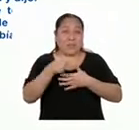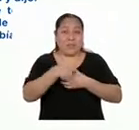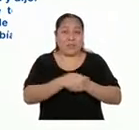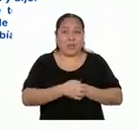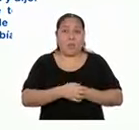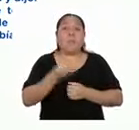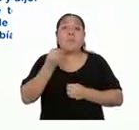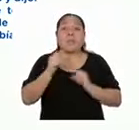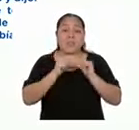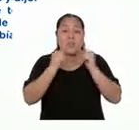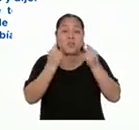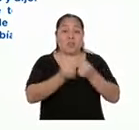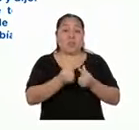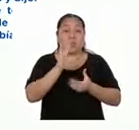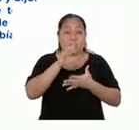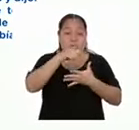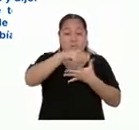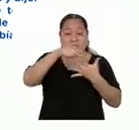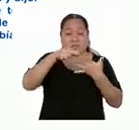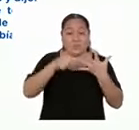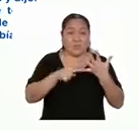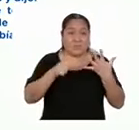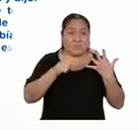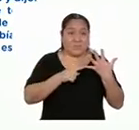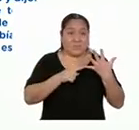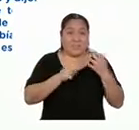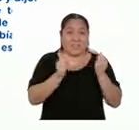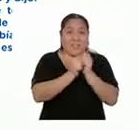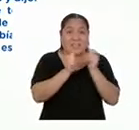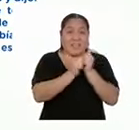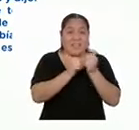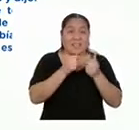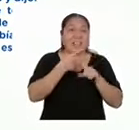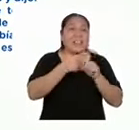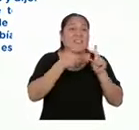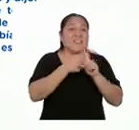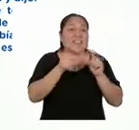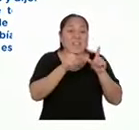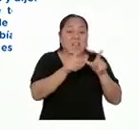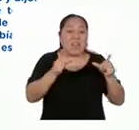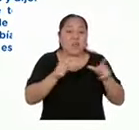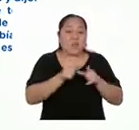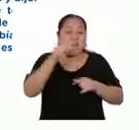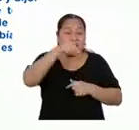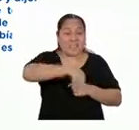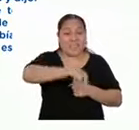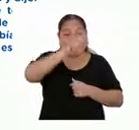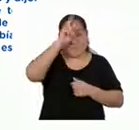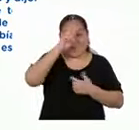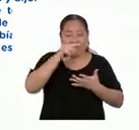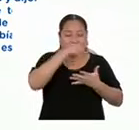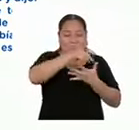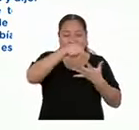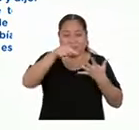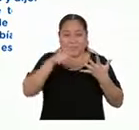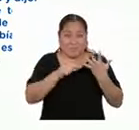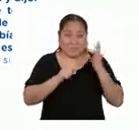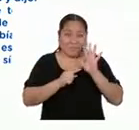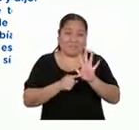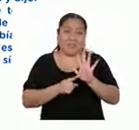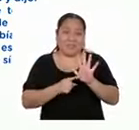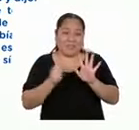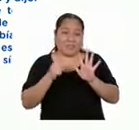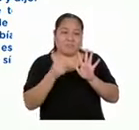en el grupo de los 5, un poco por azar, nos habíamos juntado personas de distintos lugares de nuestro país. En fin, lo cierto